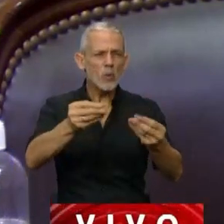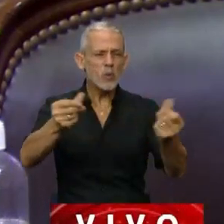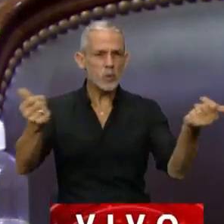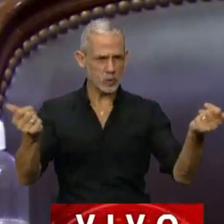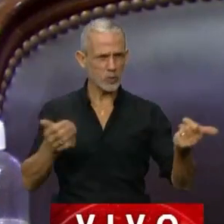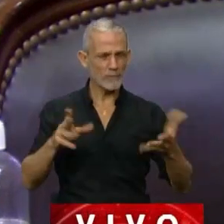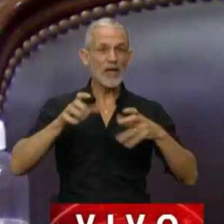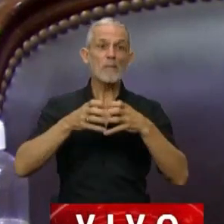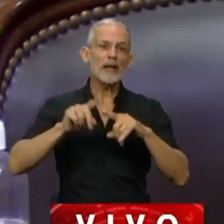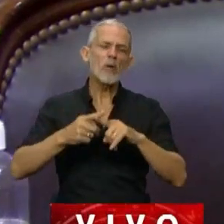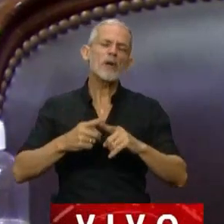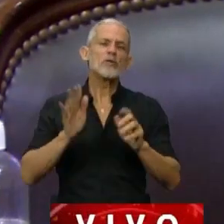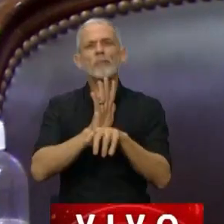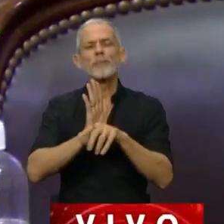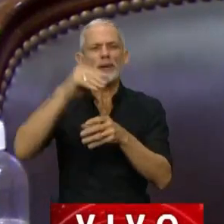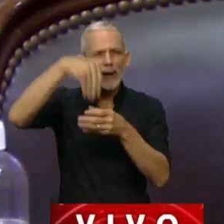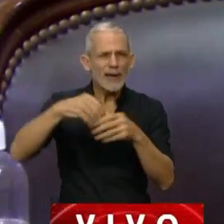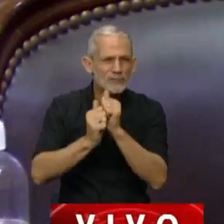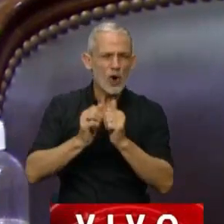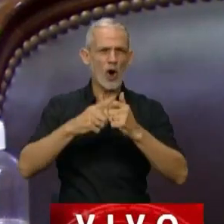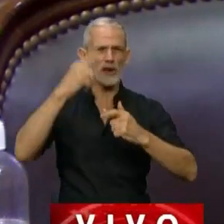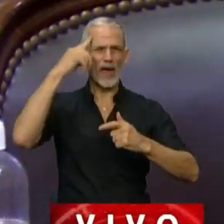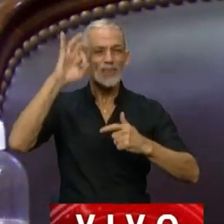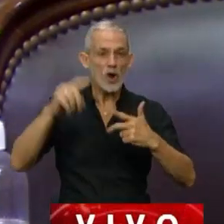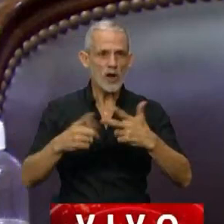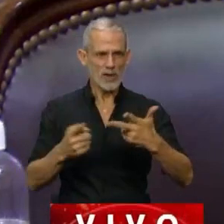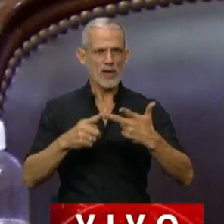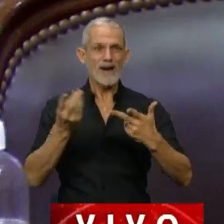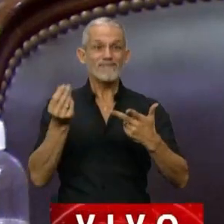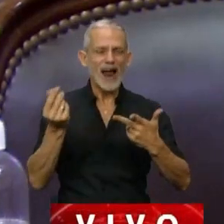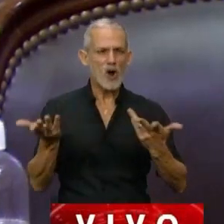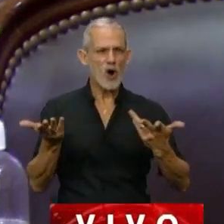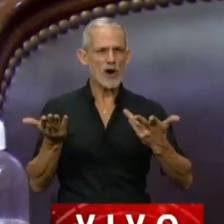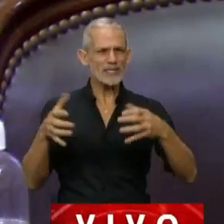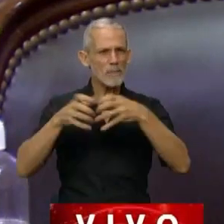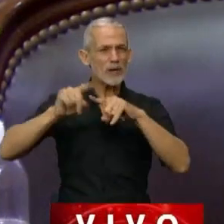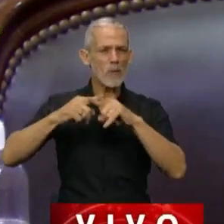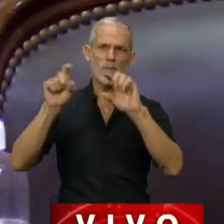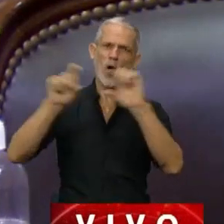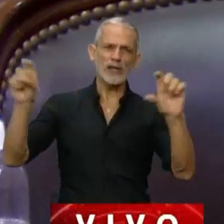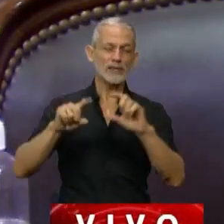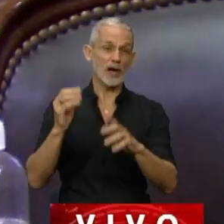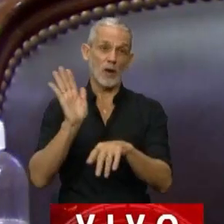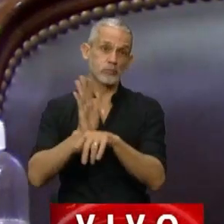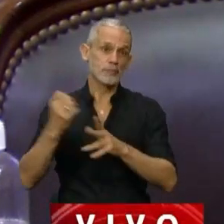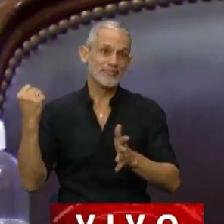políticos son historia, son ideología, son valores, también son